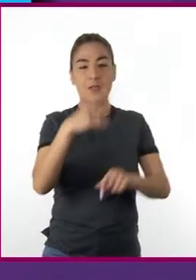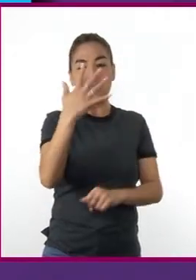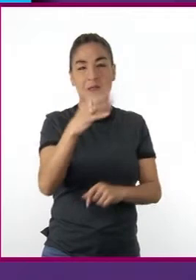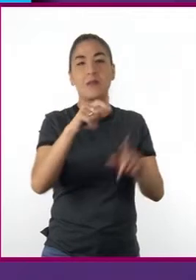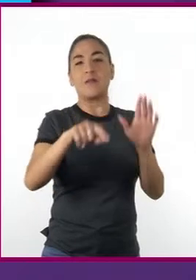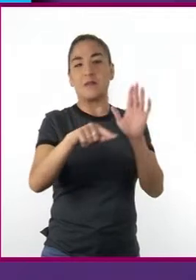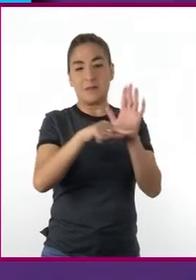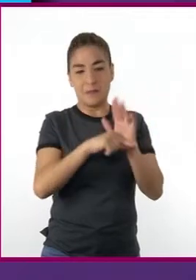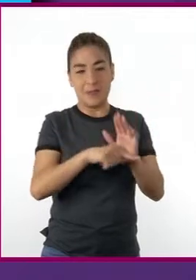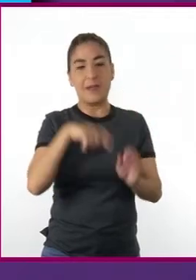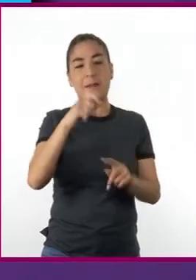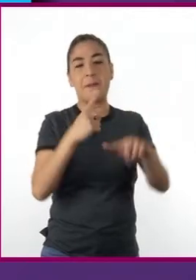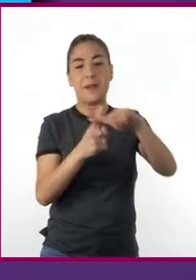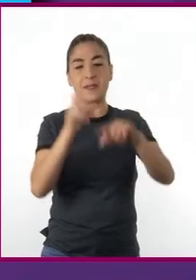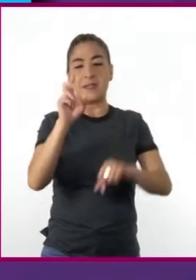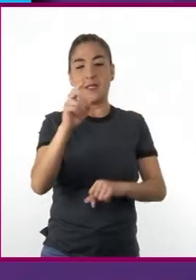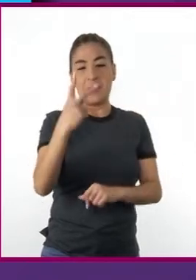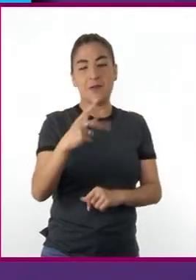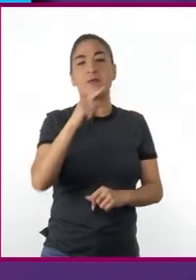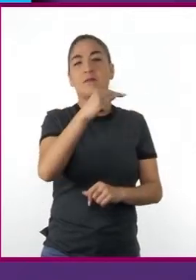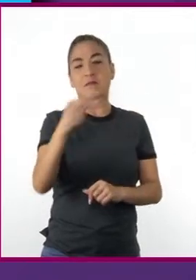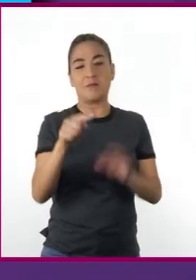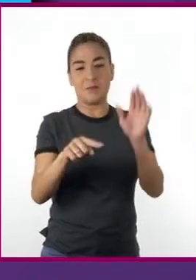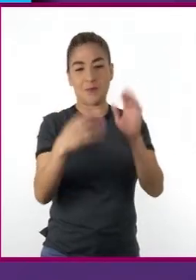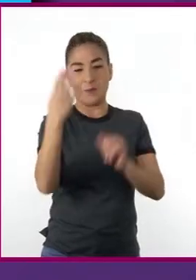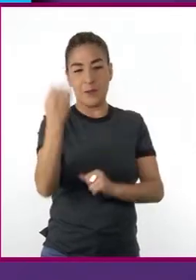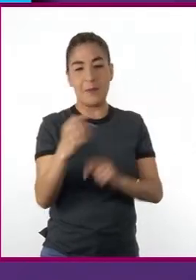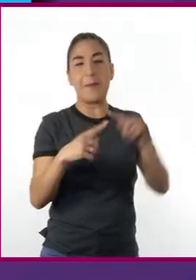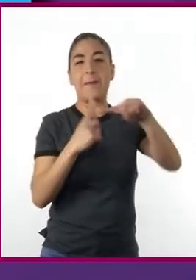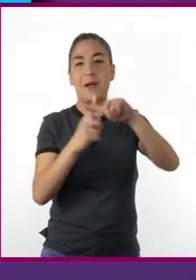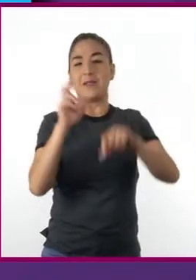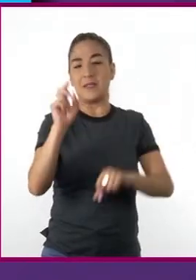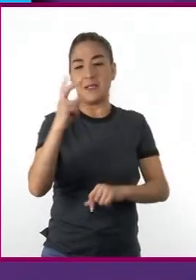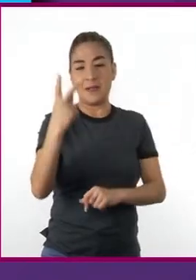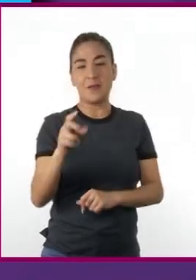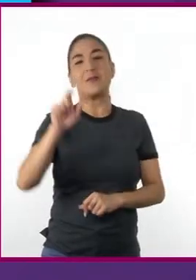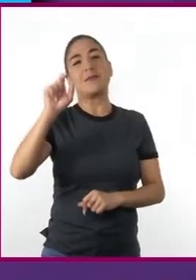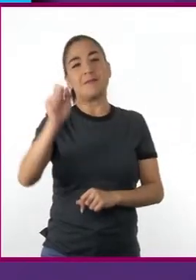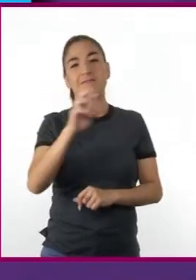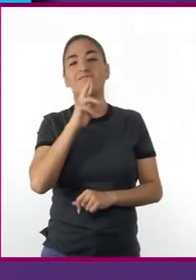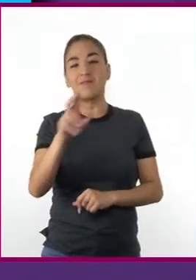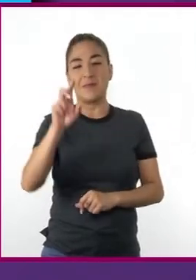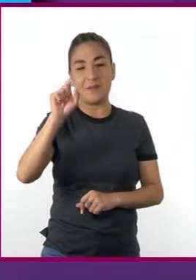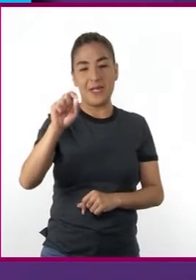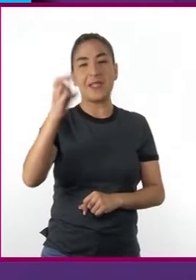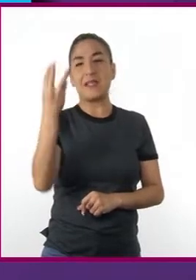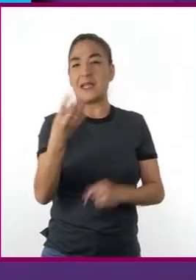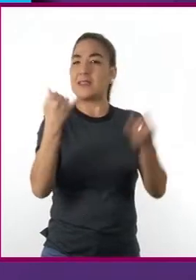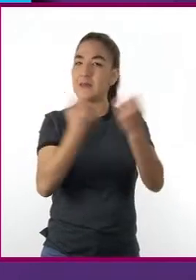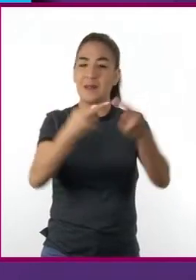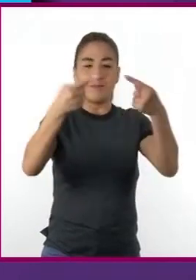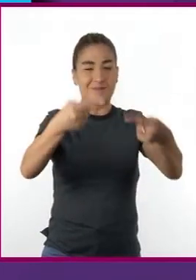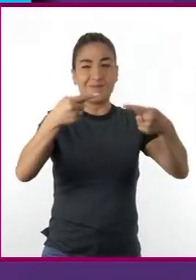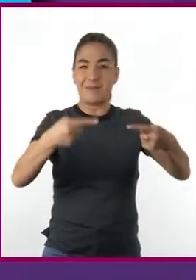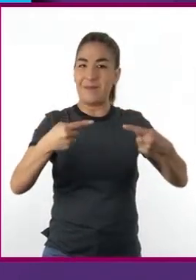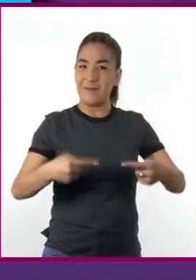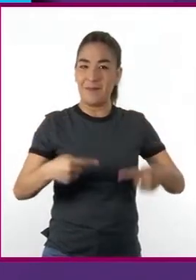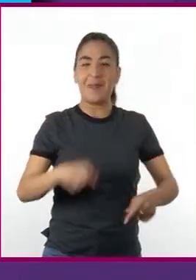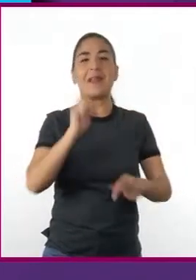son 23 grados Fahrenheit. Así, obtenemos una tabla con la equivalencia entre las